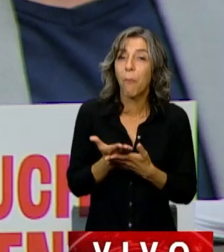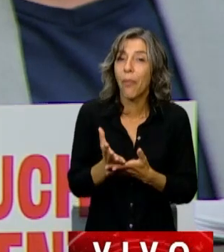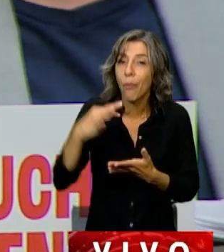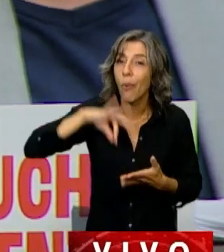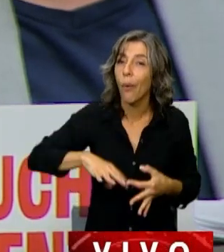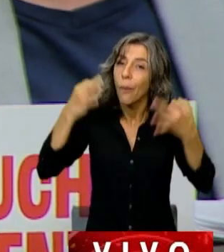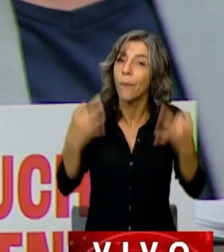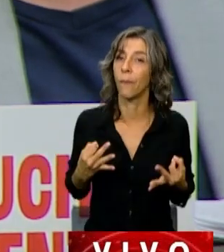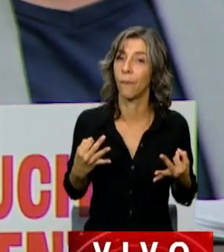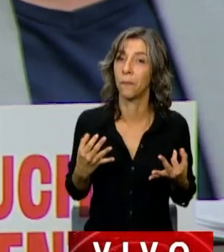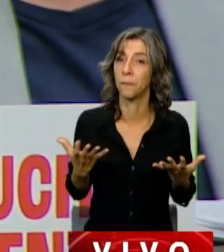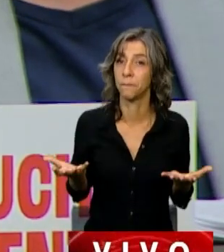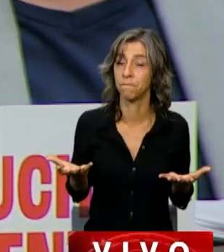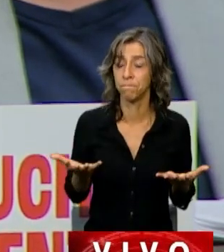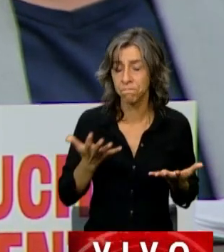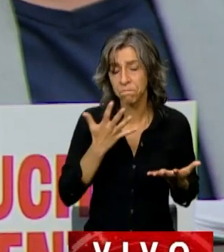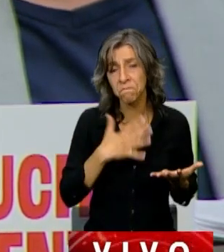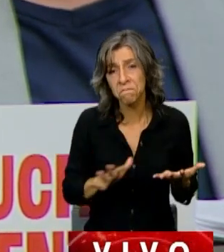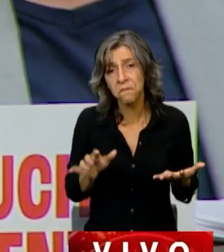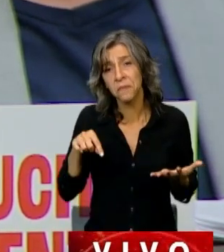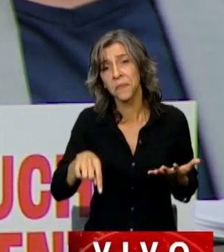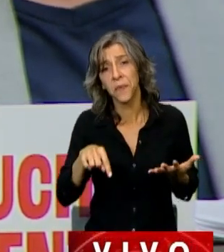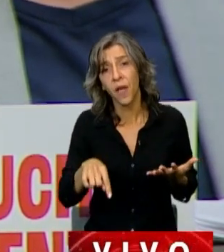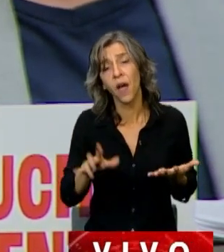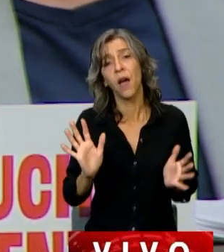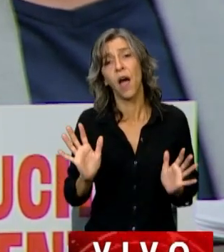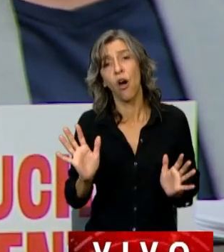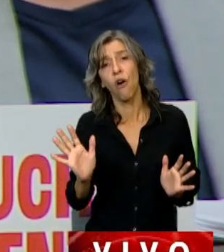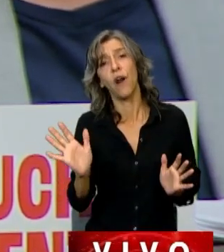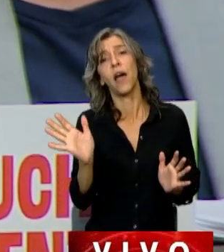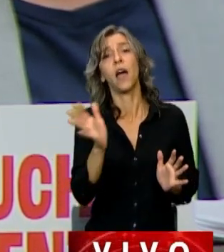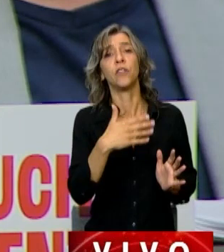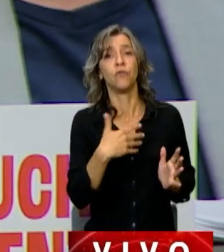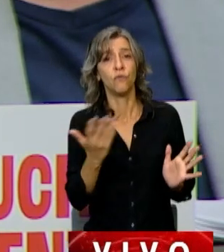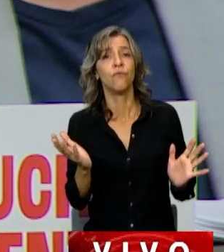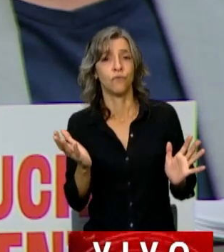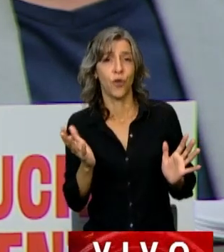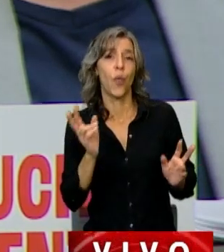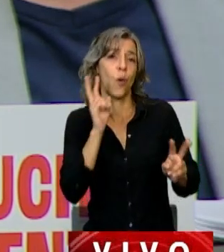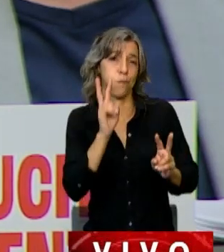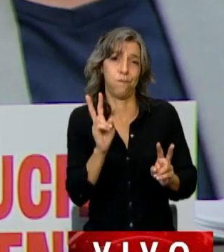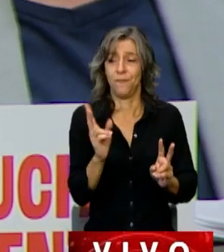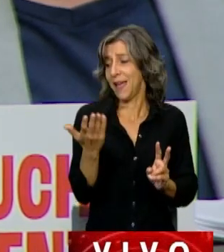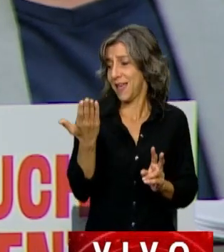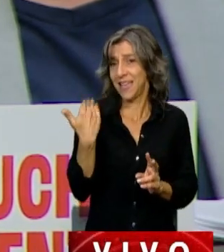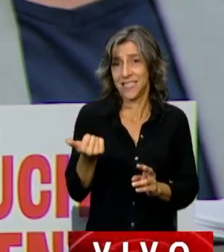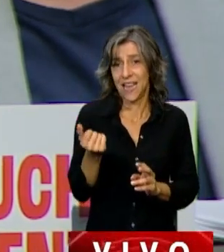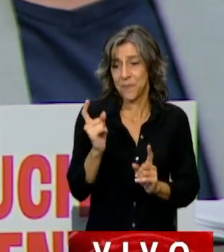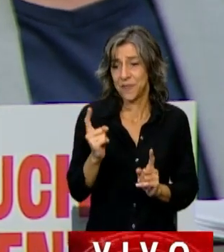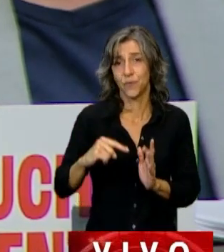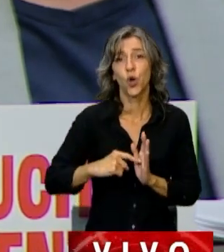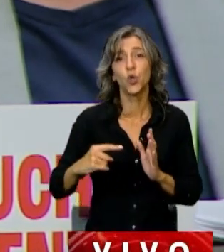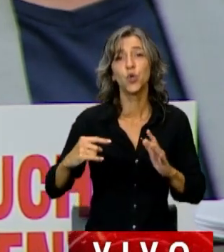heroica, esta verdadera marea blanca que hemos visto ayer en la ciudad de Buenos